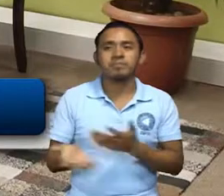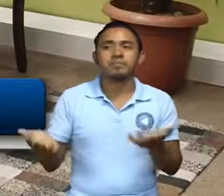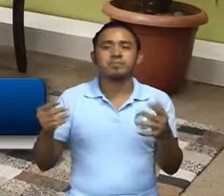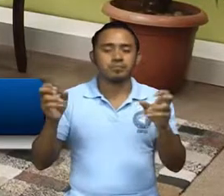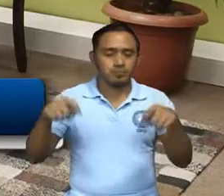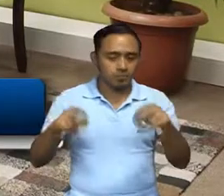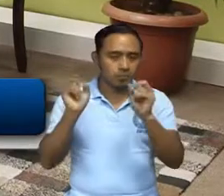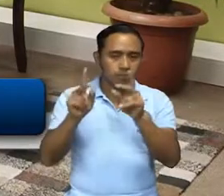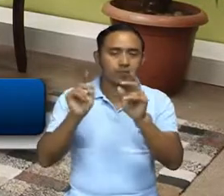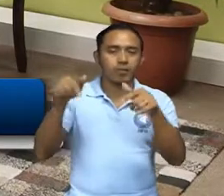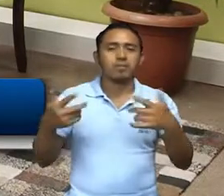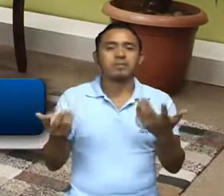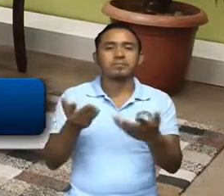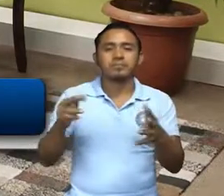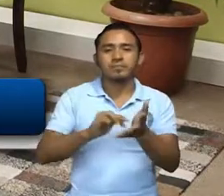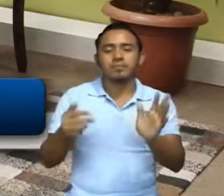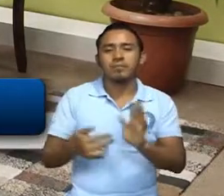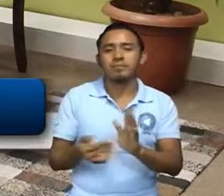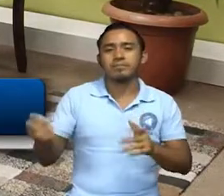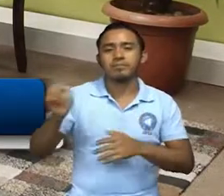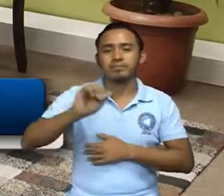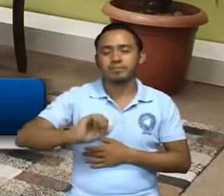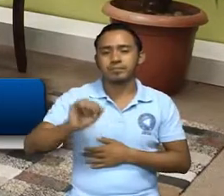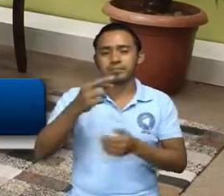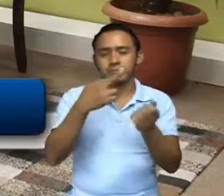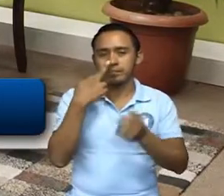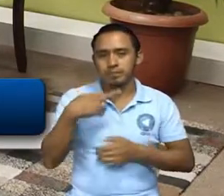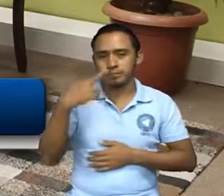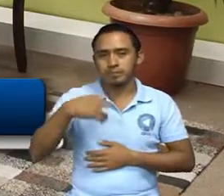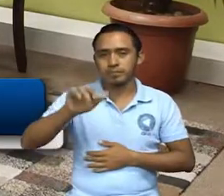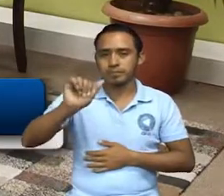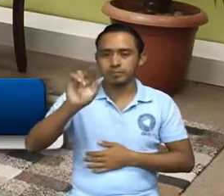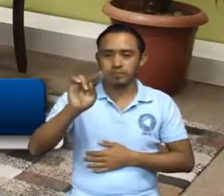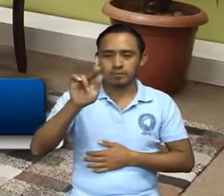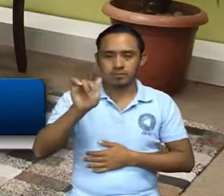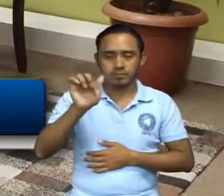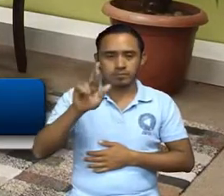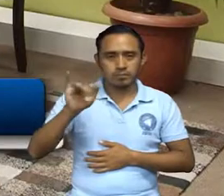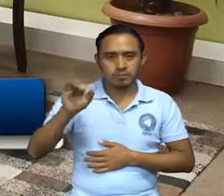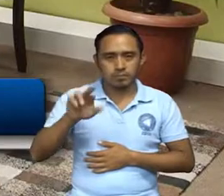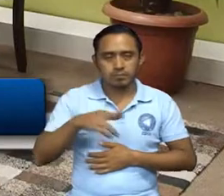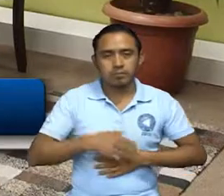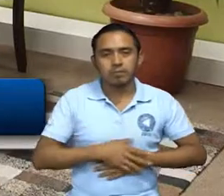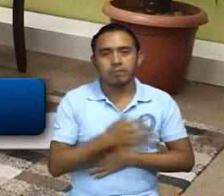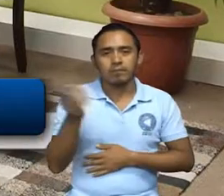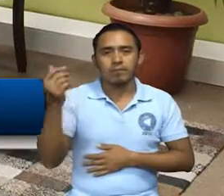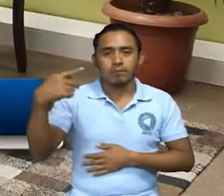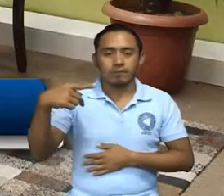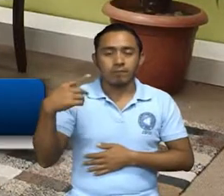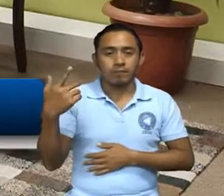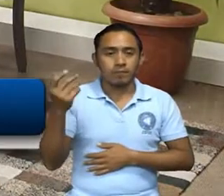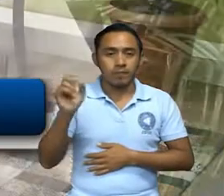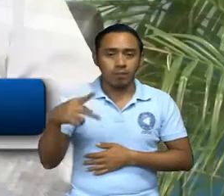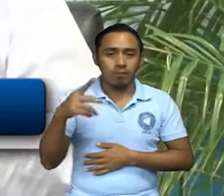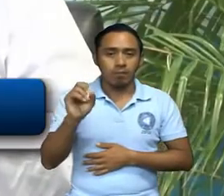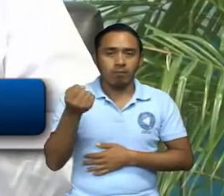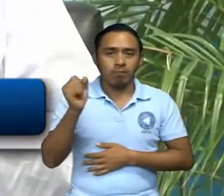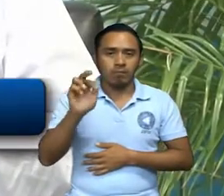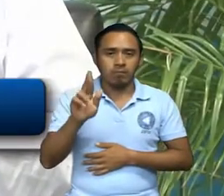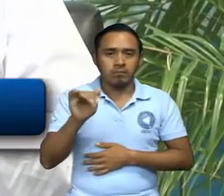anterior y posterior que usted mencionaba anteriormente. El sangrado como ya les he dicho, el sangrado posterior conlleva lo que